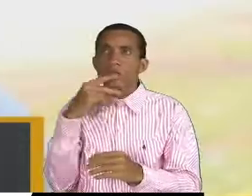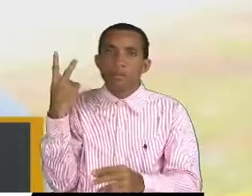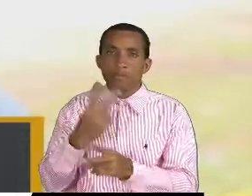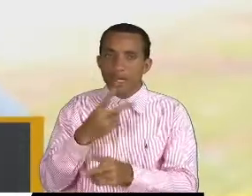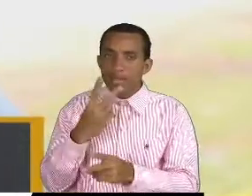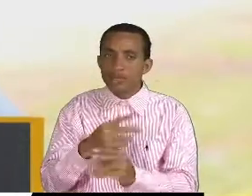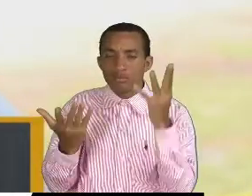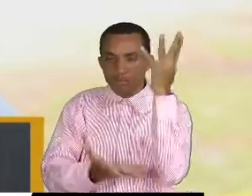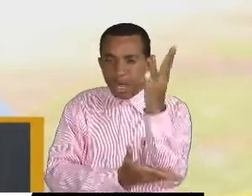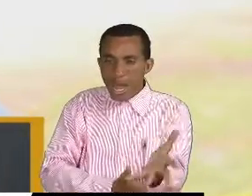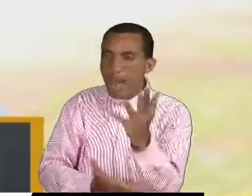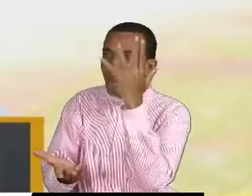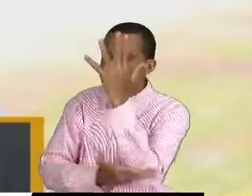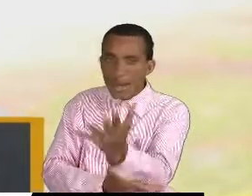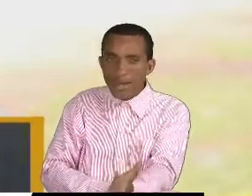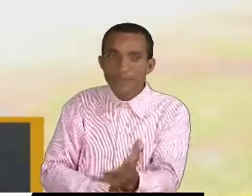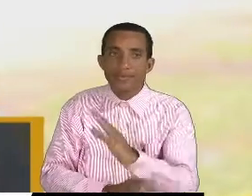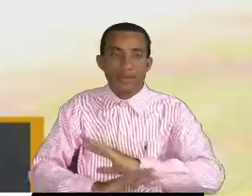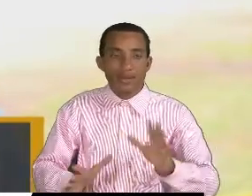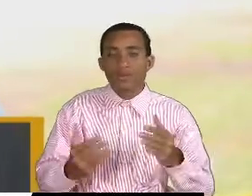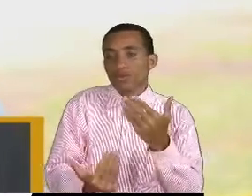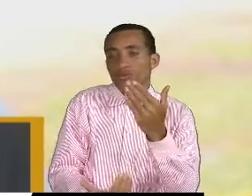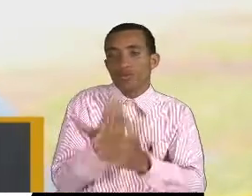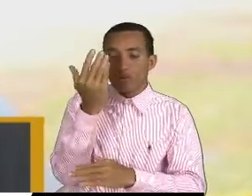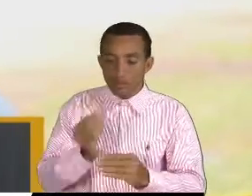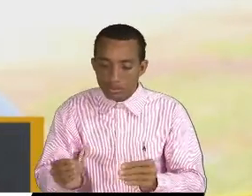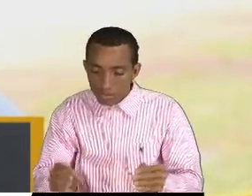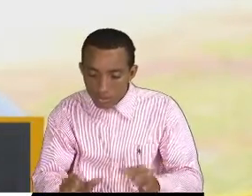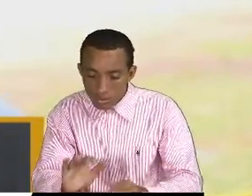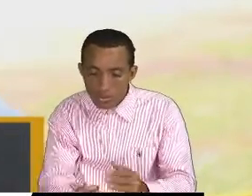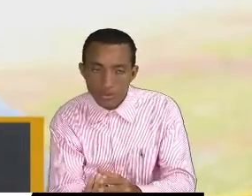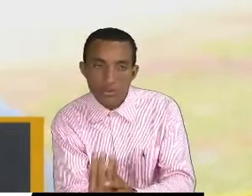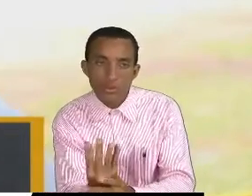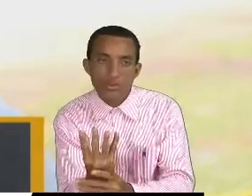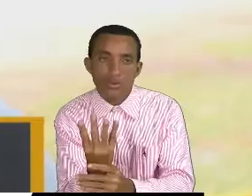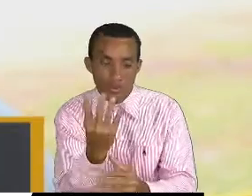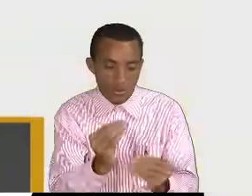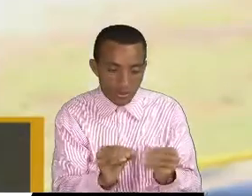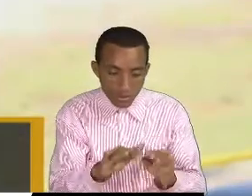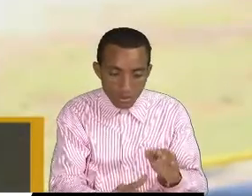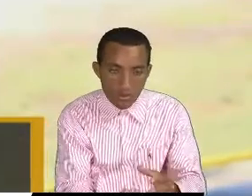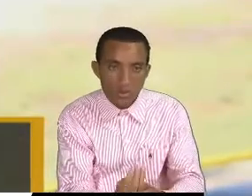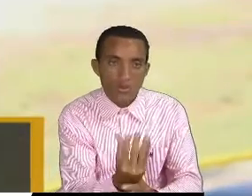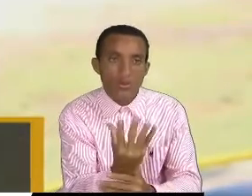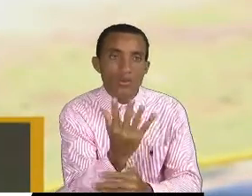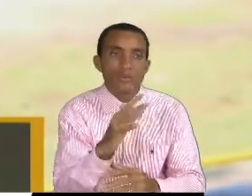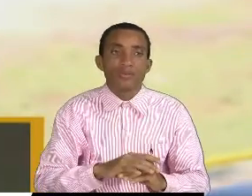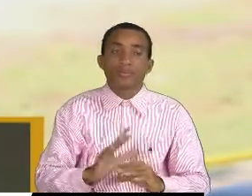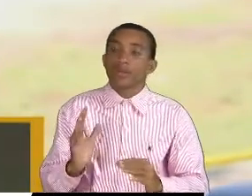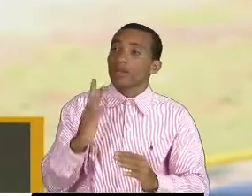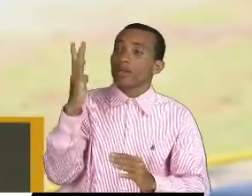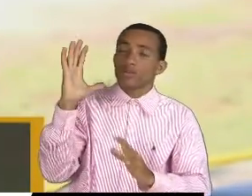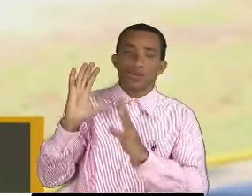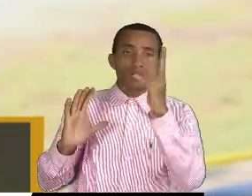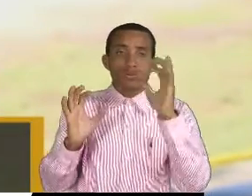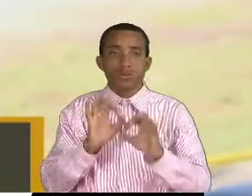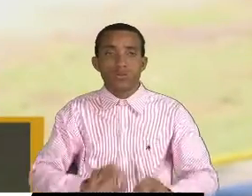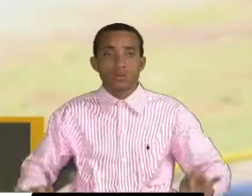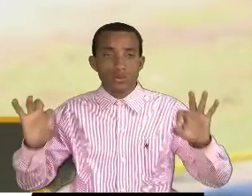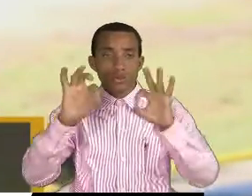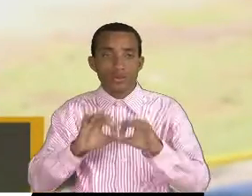comunidad. Estos árboles ya cumplieron su ciclo de vida y estaban haciendo desvolcamiento a la comunidad. Estos árboles son importantes porque,